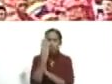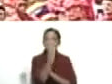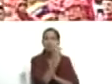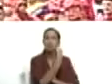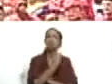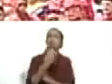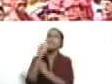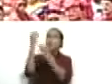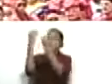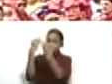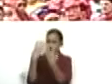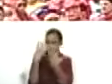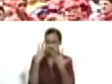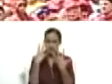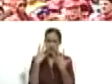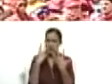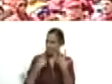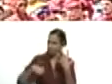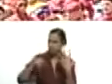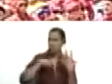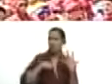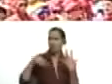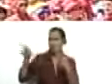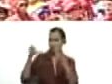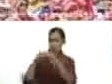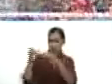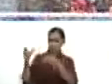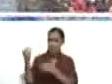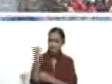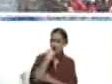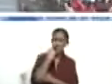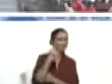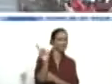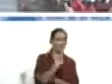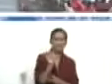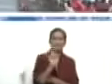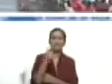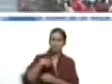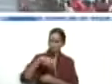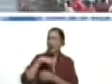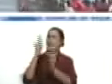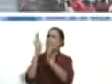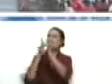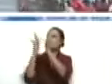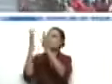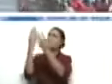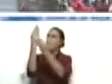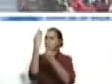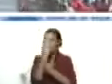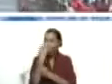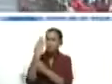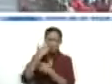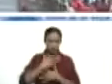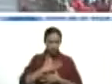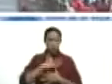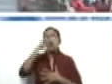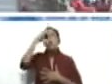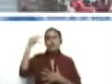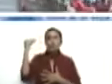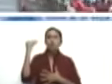Y no han podido conmigo ni con ustedes, porque Cristo está con nosotros. Dios con nosotros.